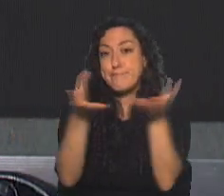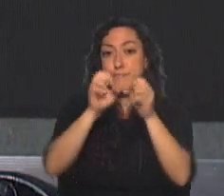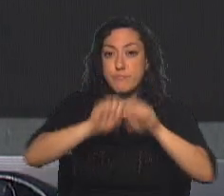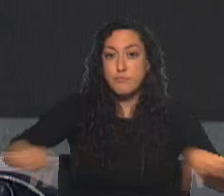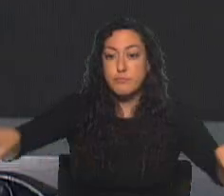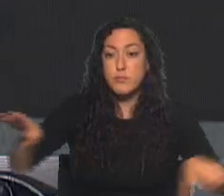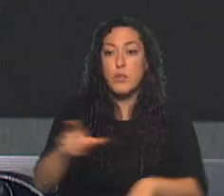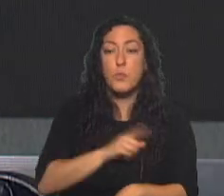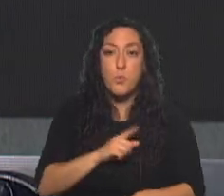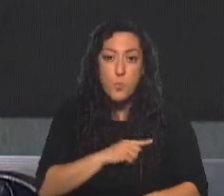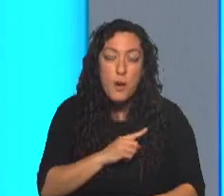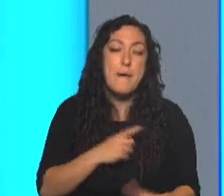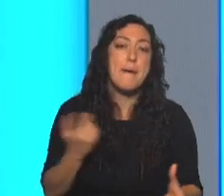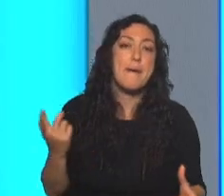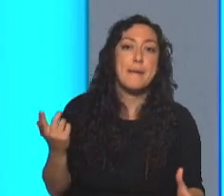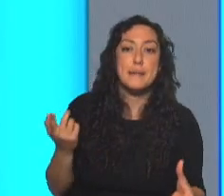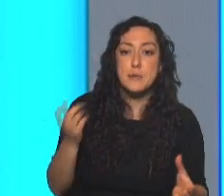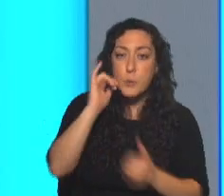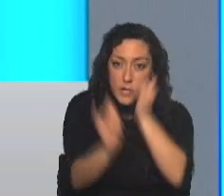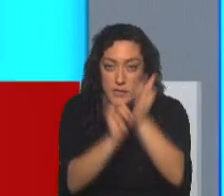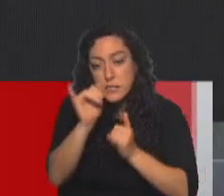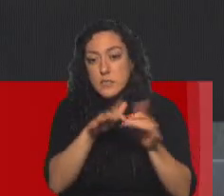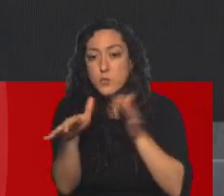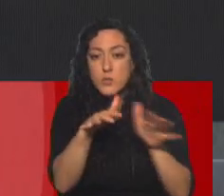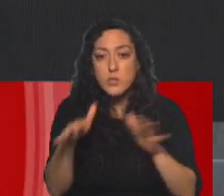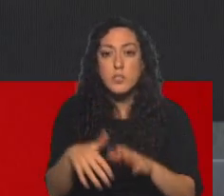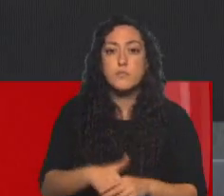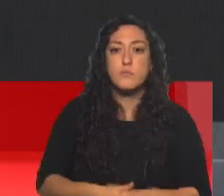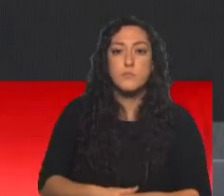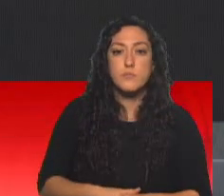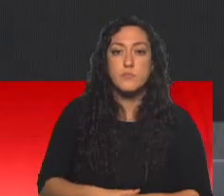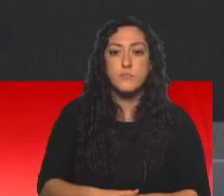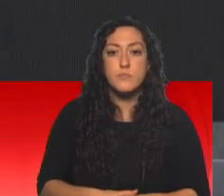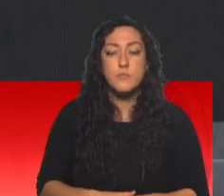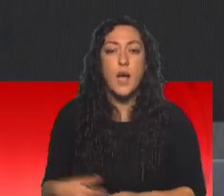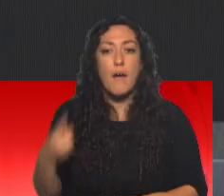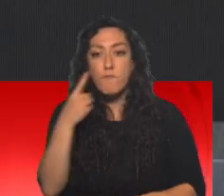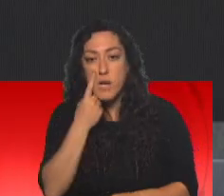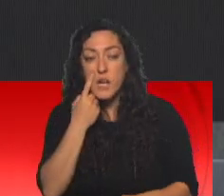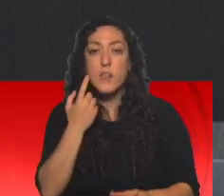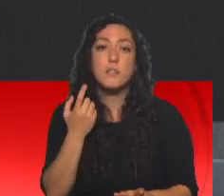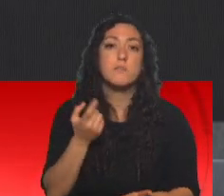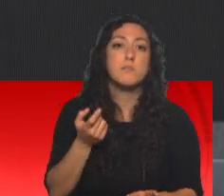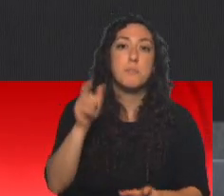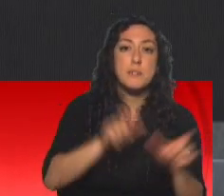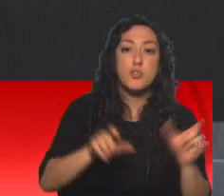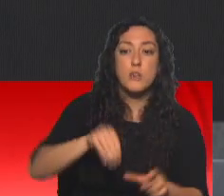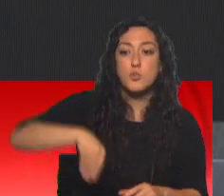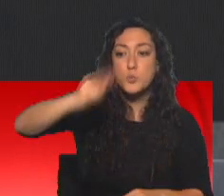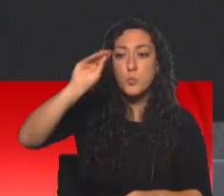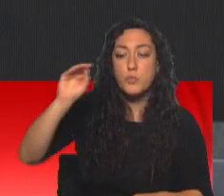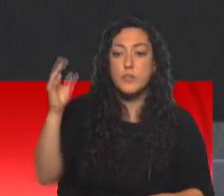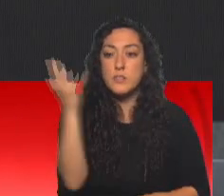la pérdida de Liam, y es lo que vamos a compartir en este momento, Dani, para ver quiénes ya se expresaron por lo que